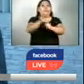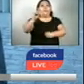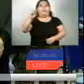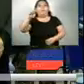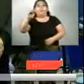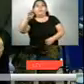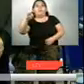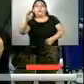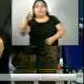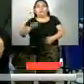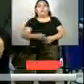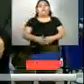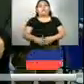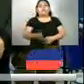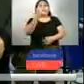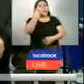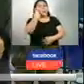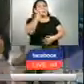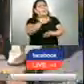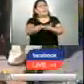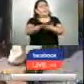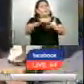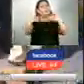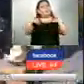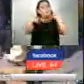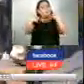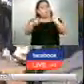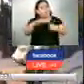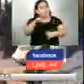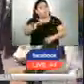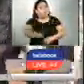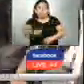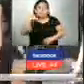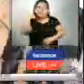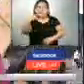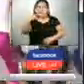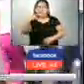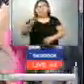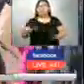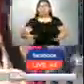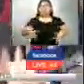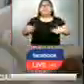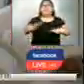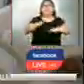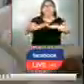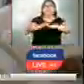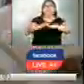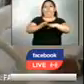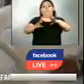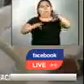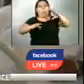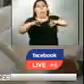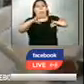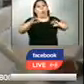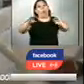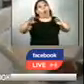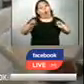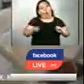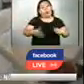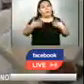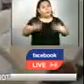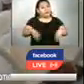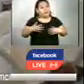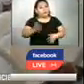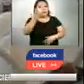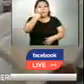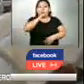Omicron. El cumplimiento de las medidas de bioseguridad son el papel fundamental para evitar contagios o posibles casos de complicaciones.